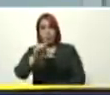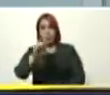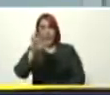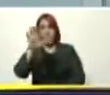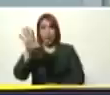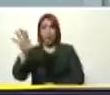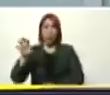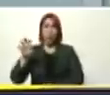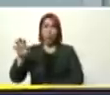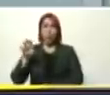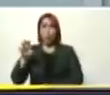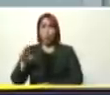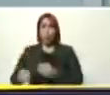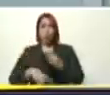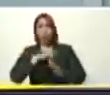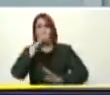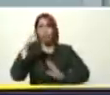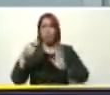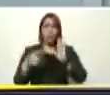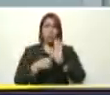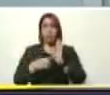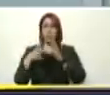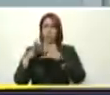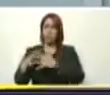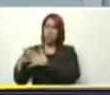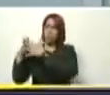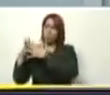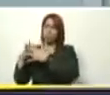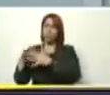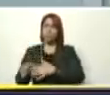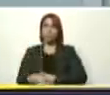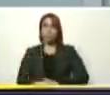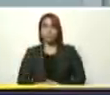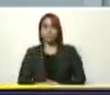dependientes totalmente de los Estados Unidos.